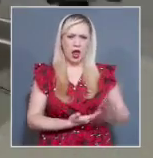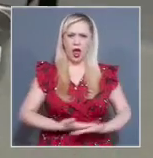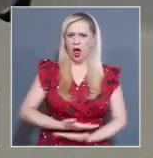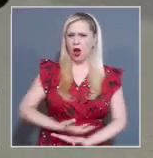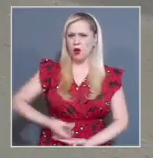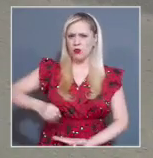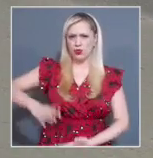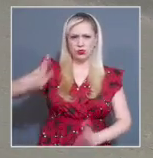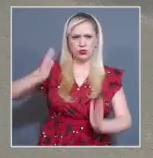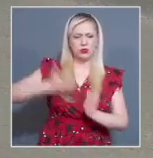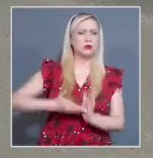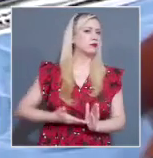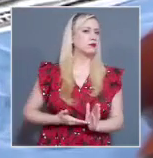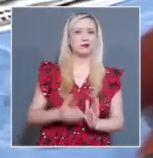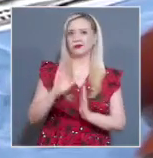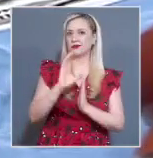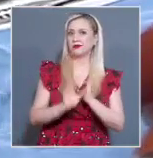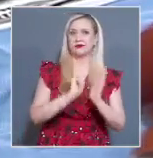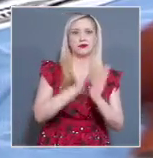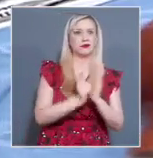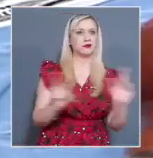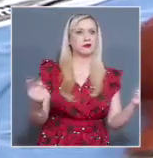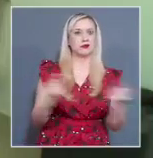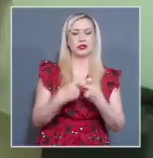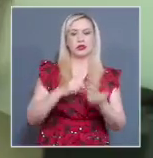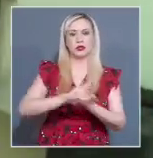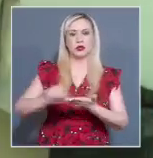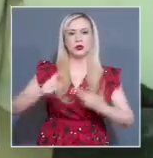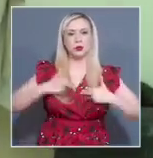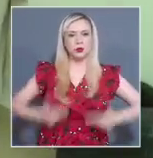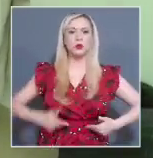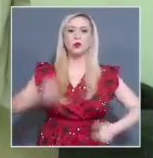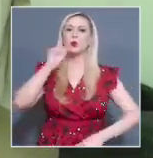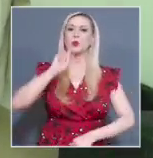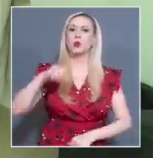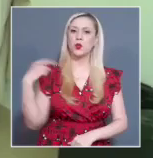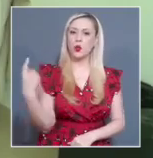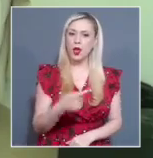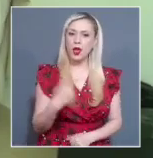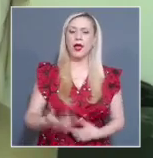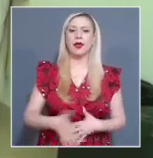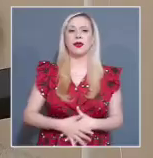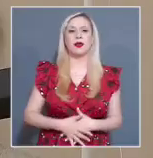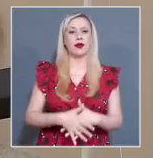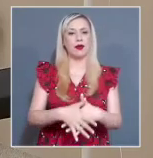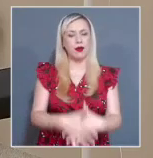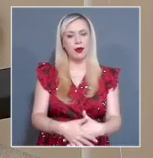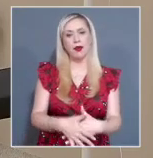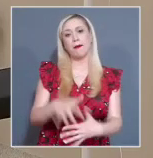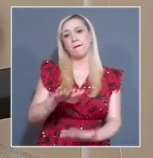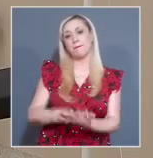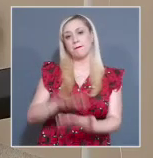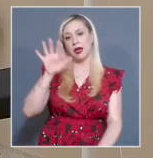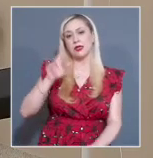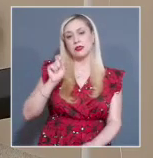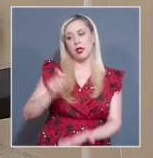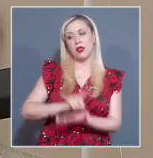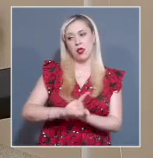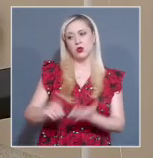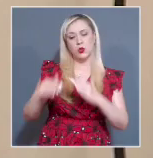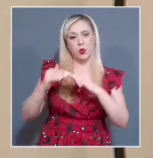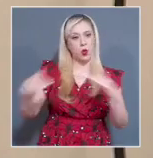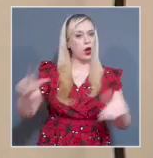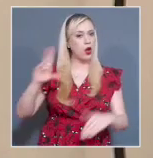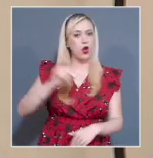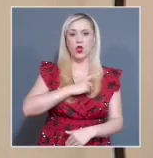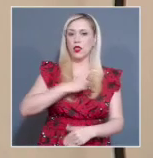contrarios a los derechos humanos de las mujeres y de las personas gestantes, en especial del derecho a la igualdad y no discriminación y del